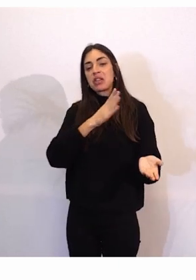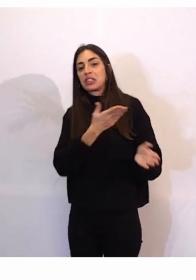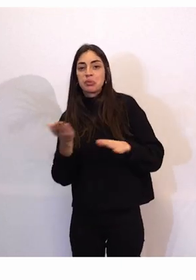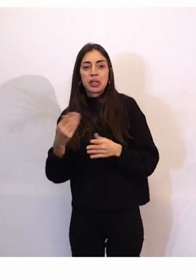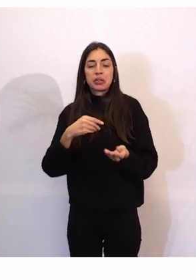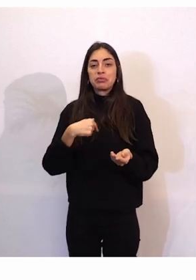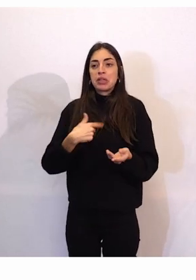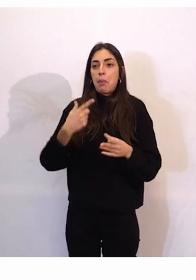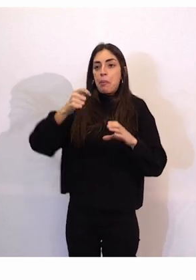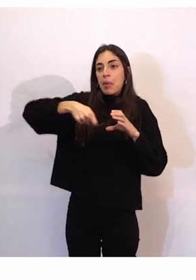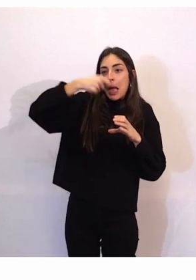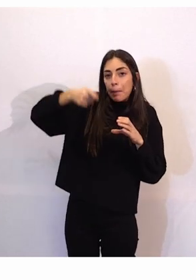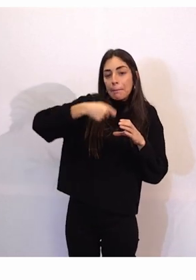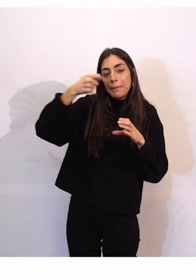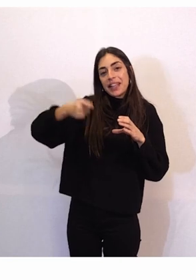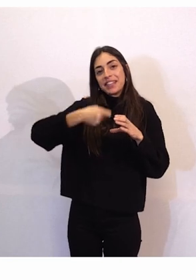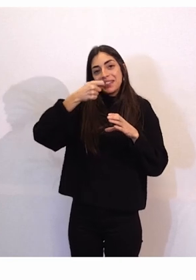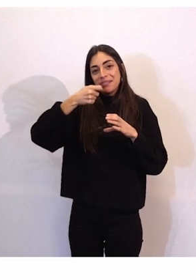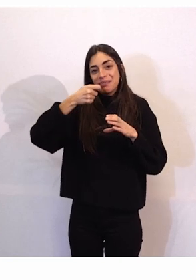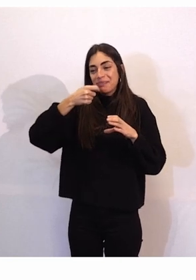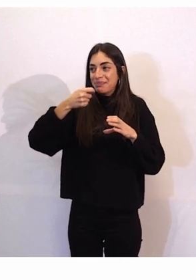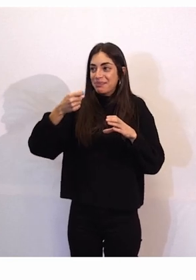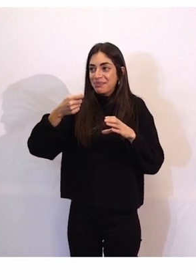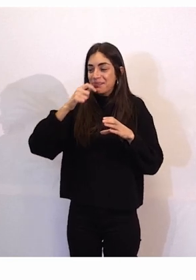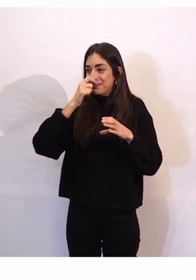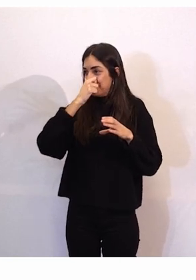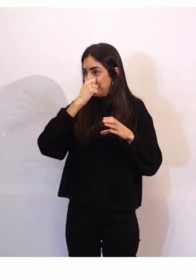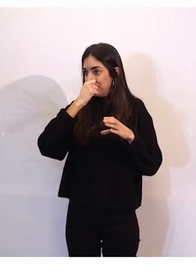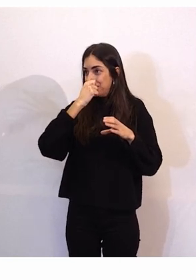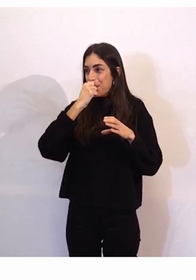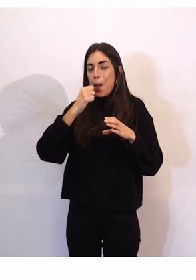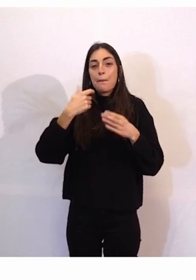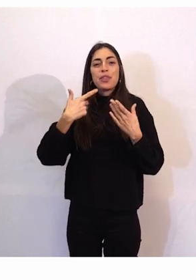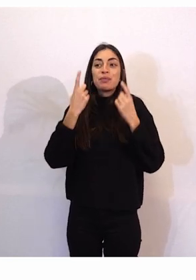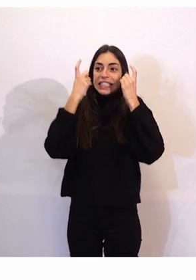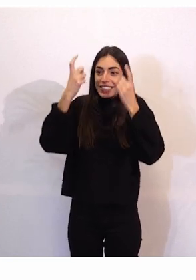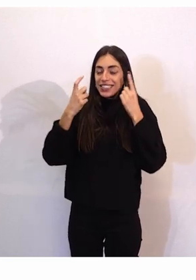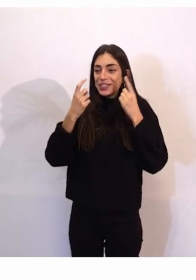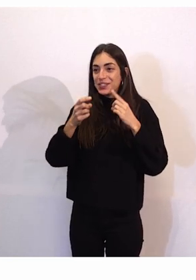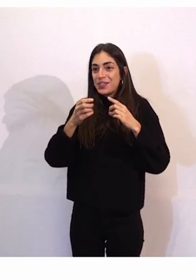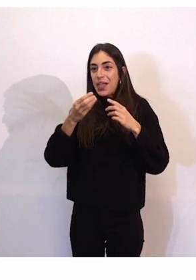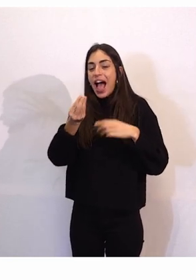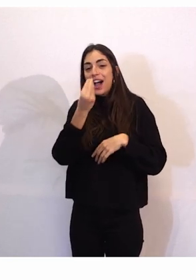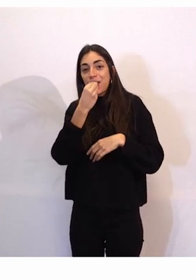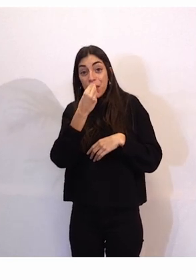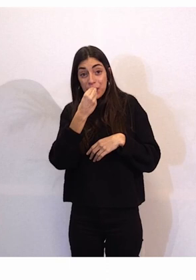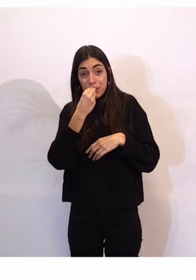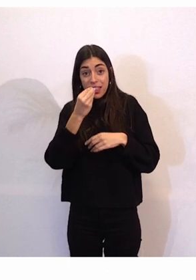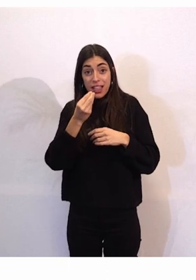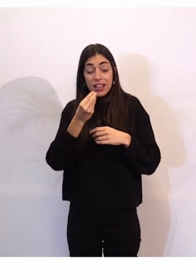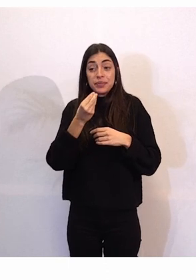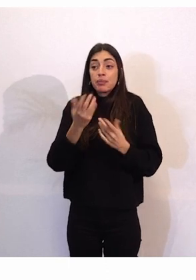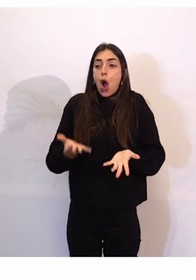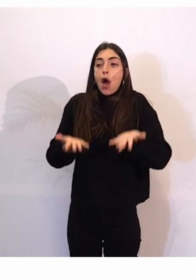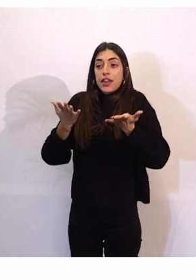gusta, las papillas, porque es lo que puede tomar mejor. Procuro en la comida pues darle lo que a ella le guste y